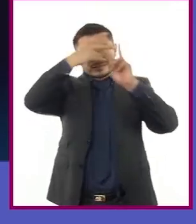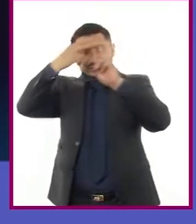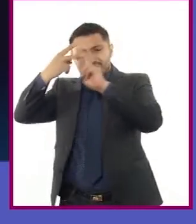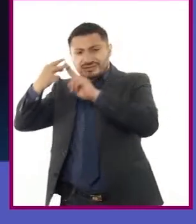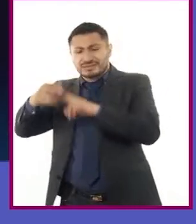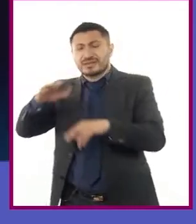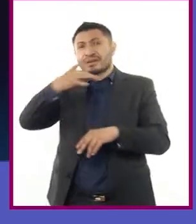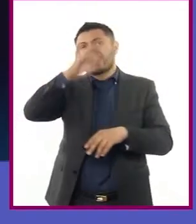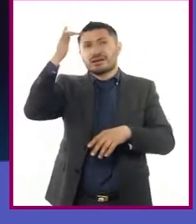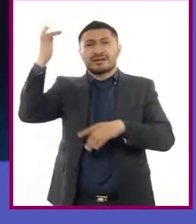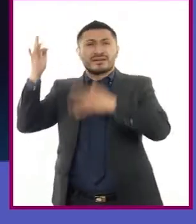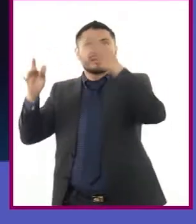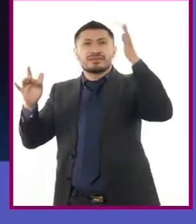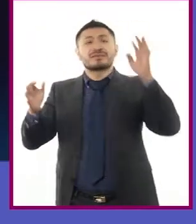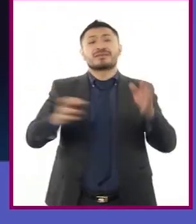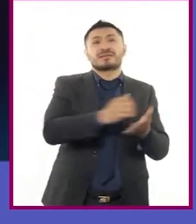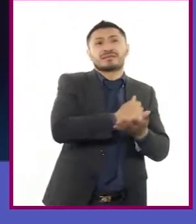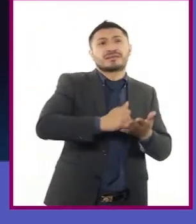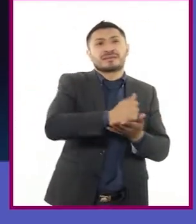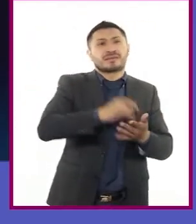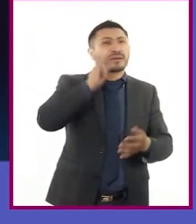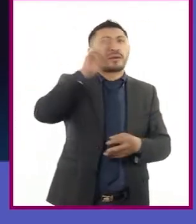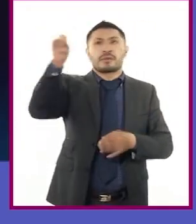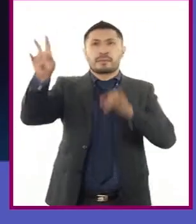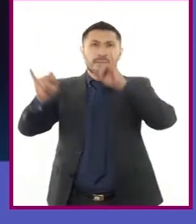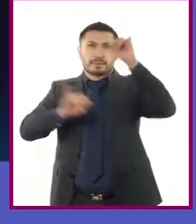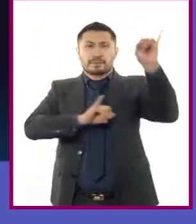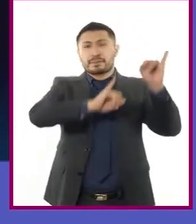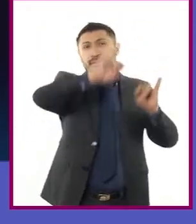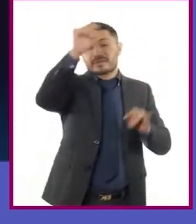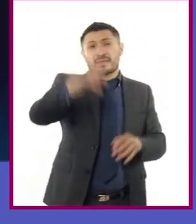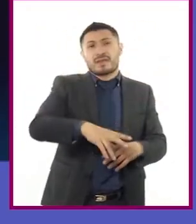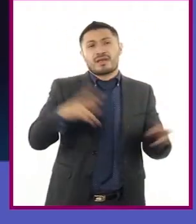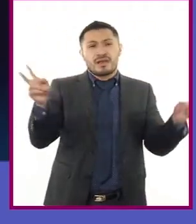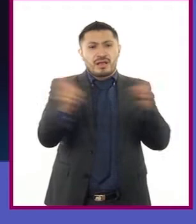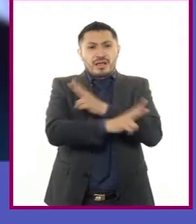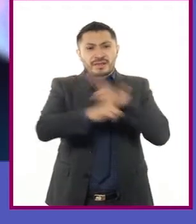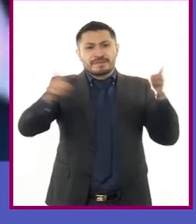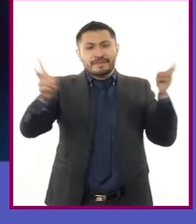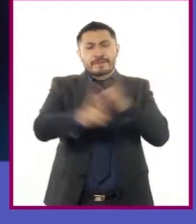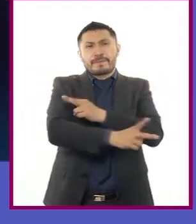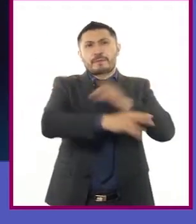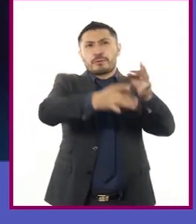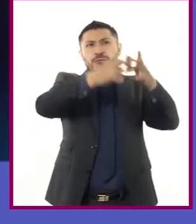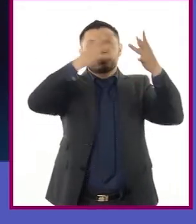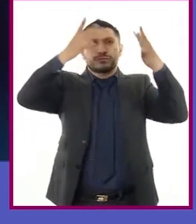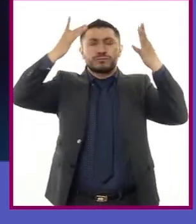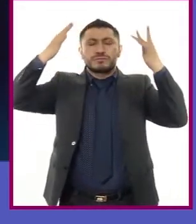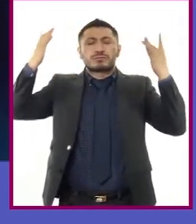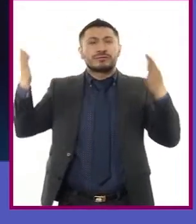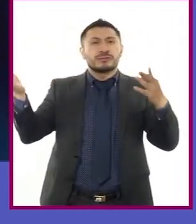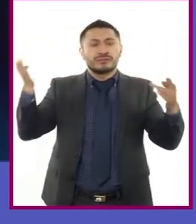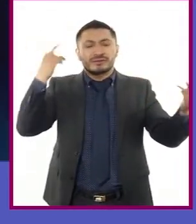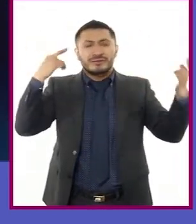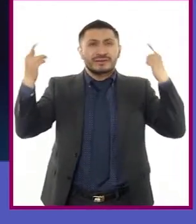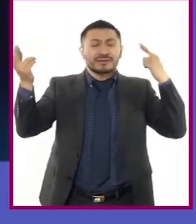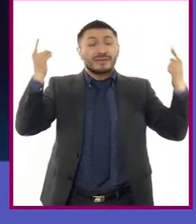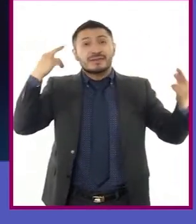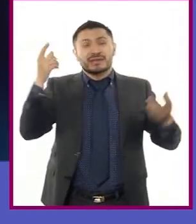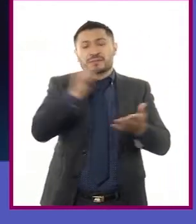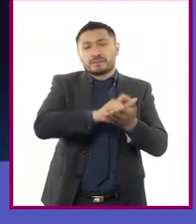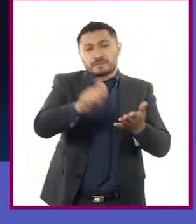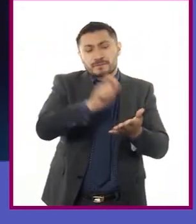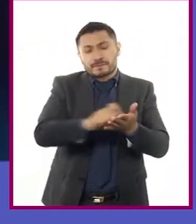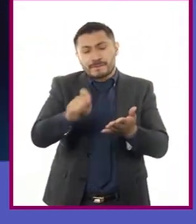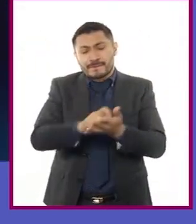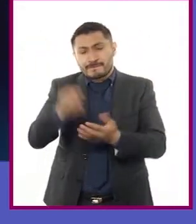azules los astros a lo lejos. El viento de la noche gira en el cielo y canta. Puedo escribir los versos más tristes esta